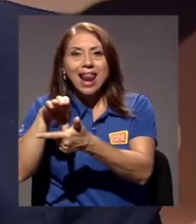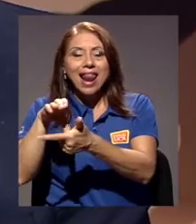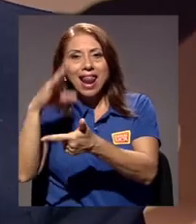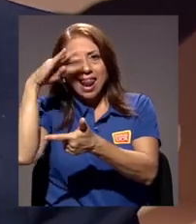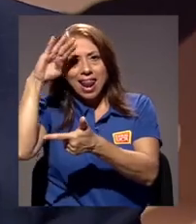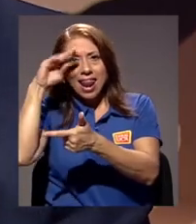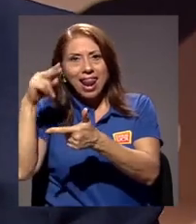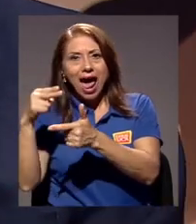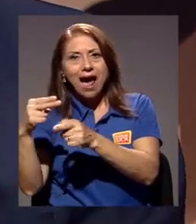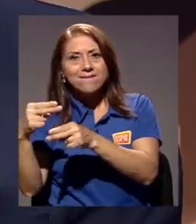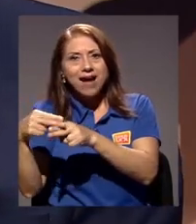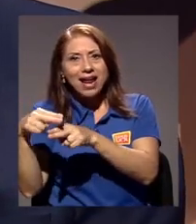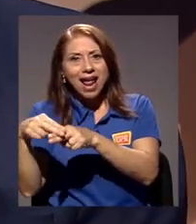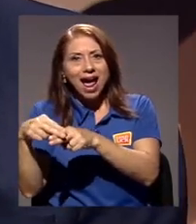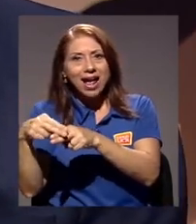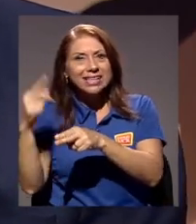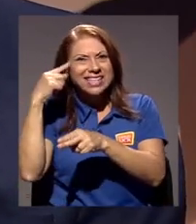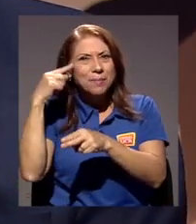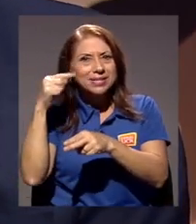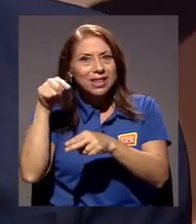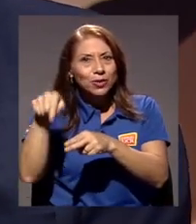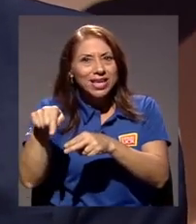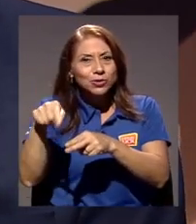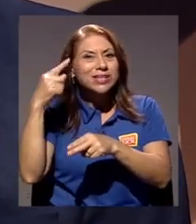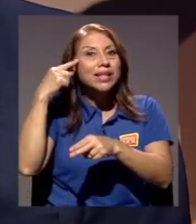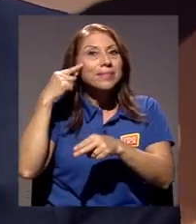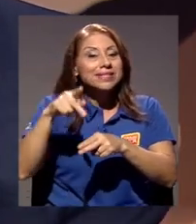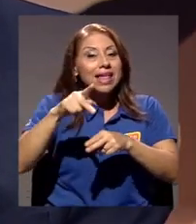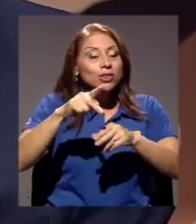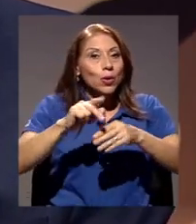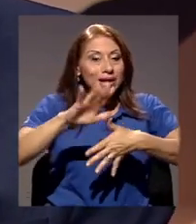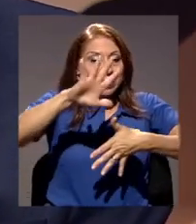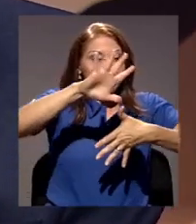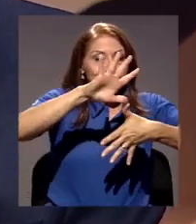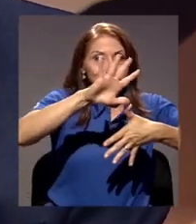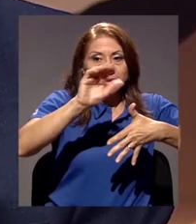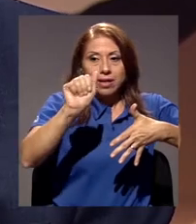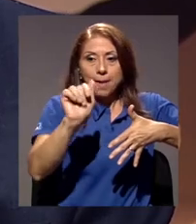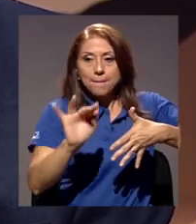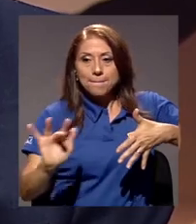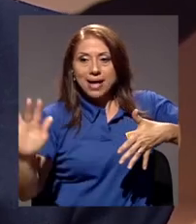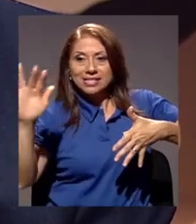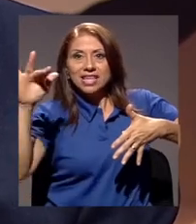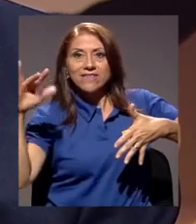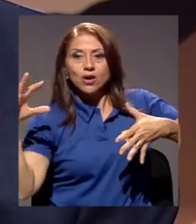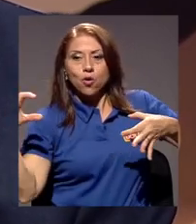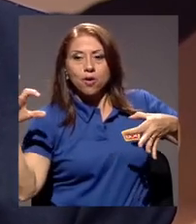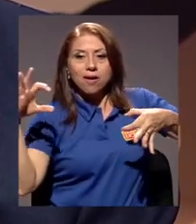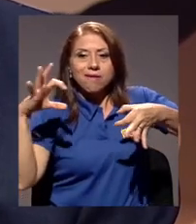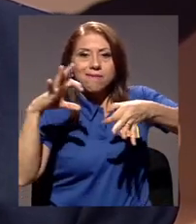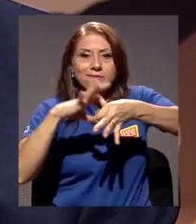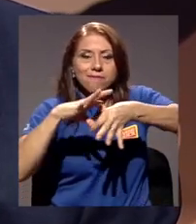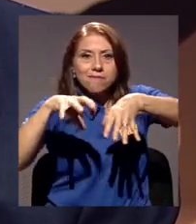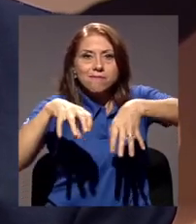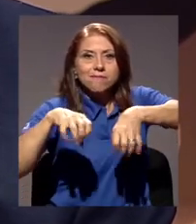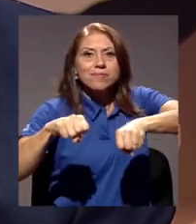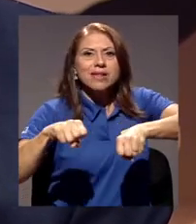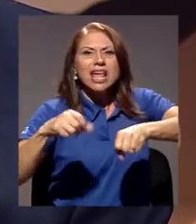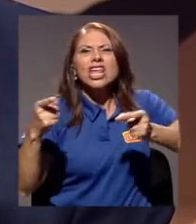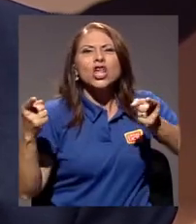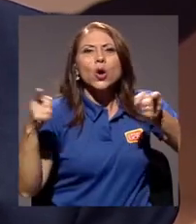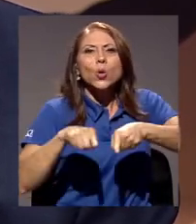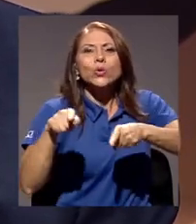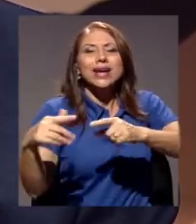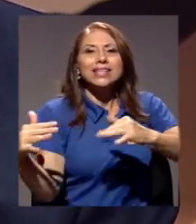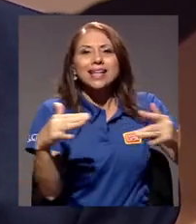pacífico es decir que aquí estamos hablando una construcción expansión mente que está loco que ocurre en esta guerra que